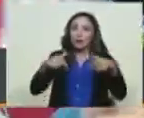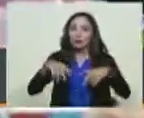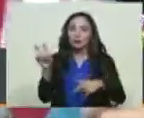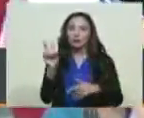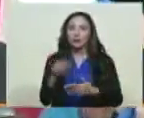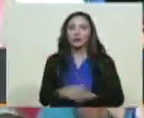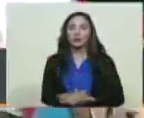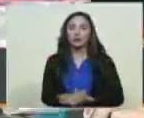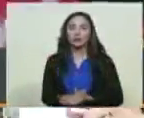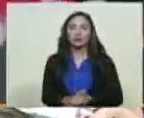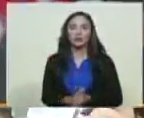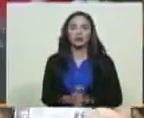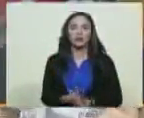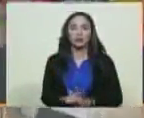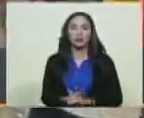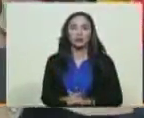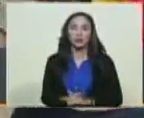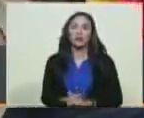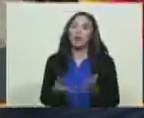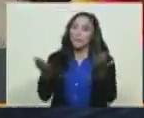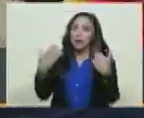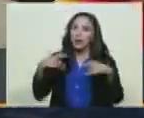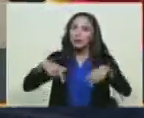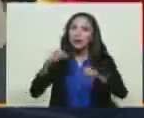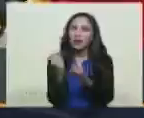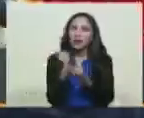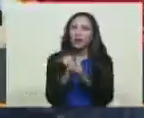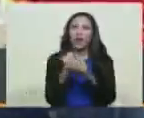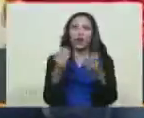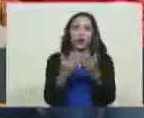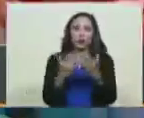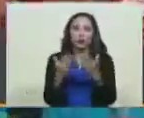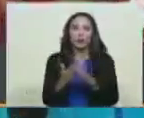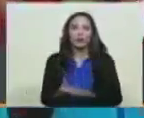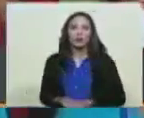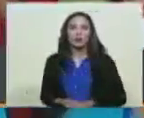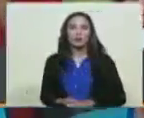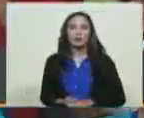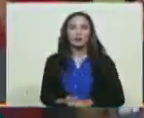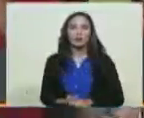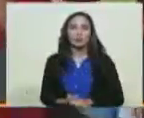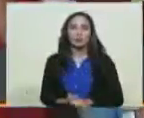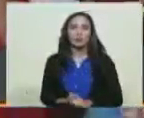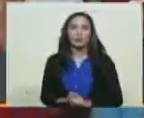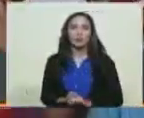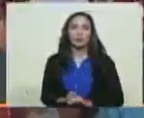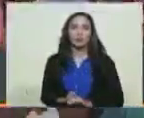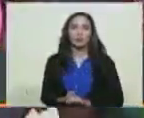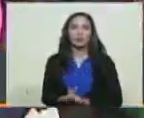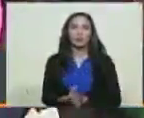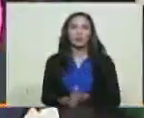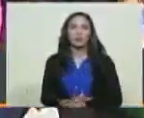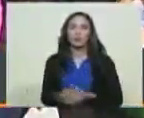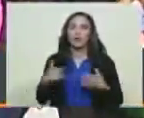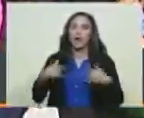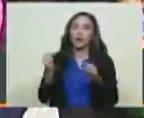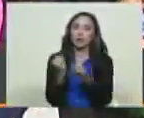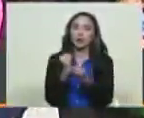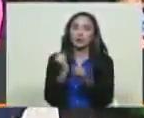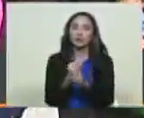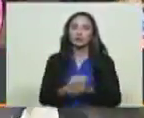a producir a estudiar a vivir libremente sin esclavismo